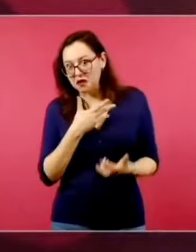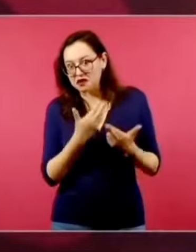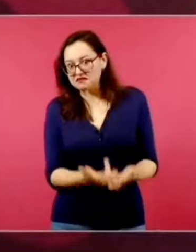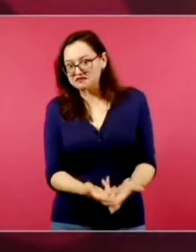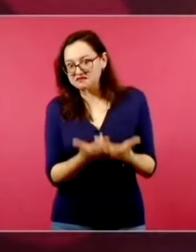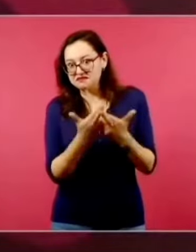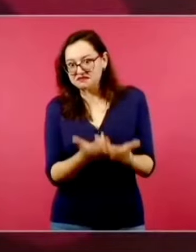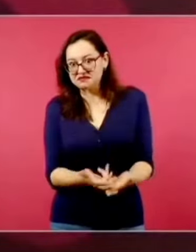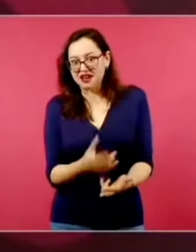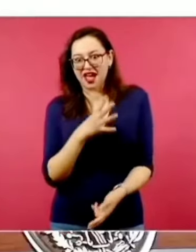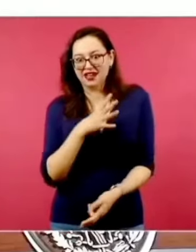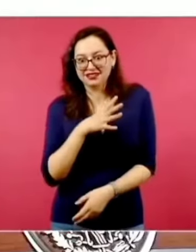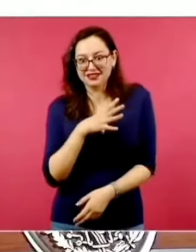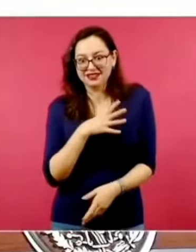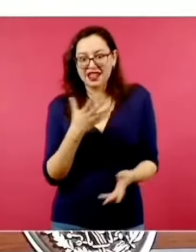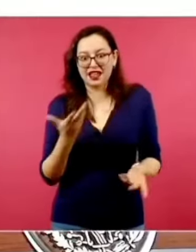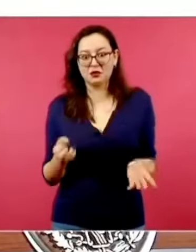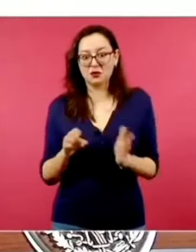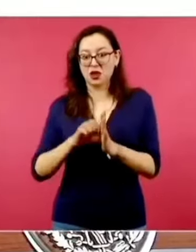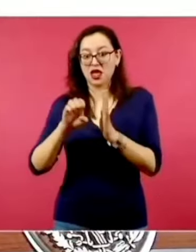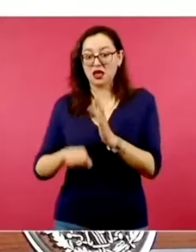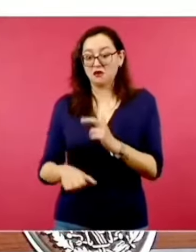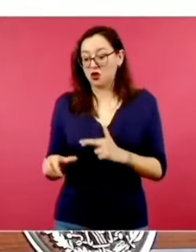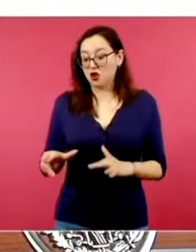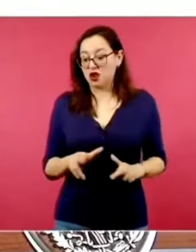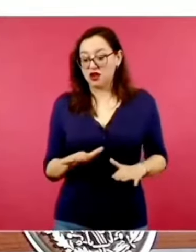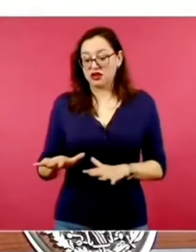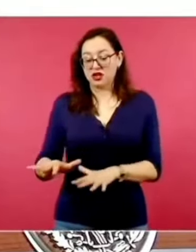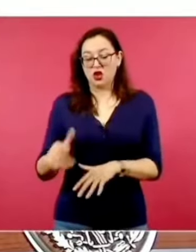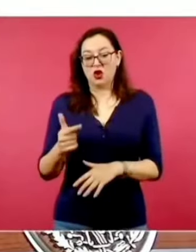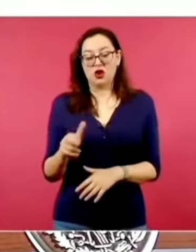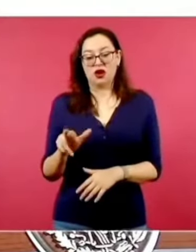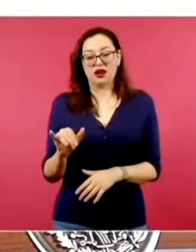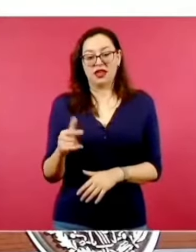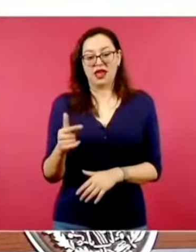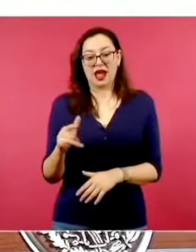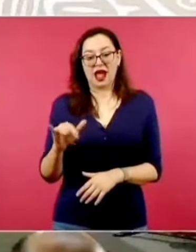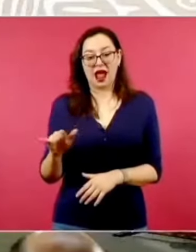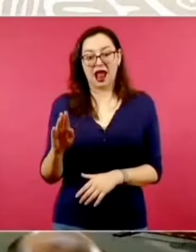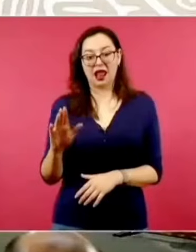grijalba este Angostura chicoasén